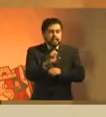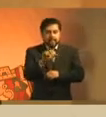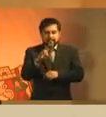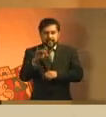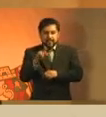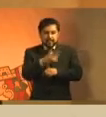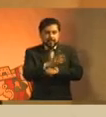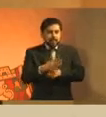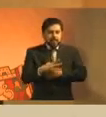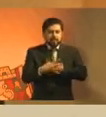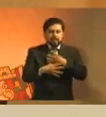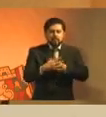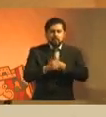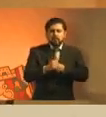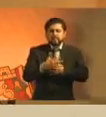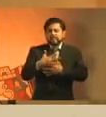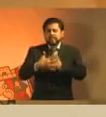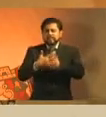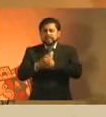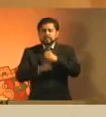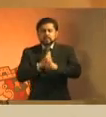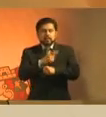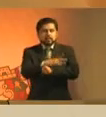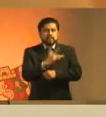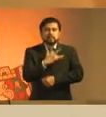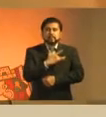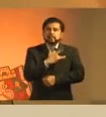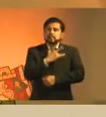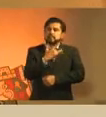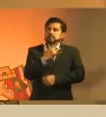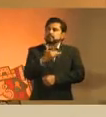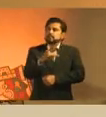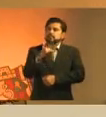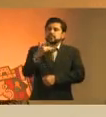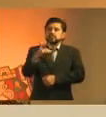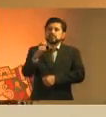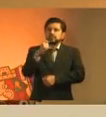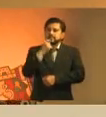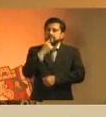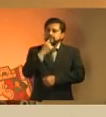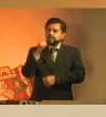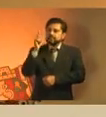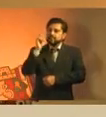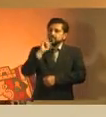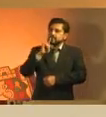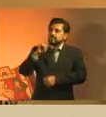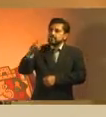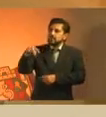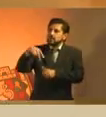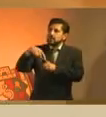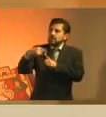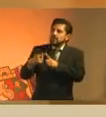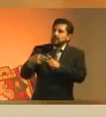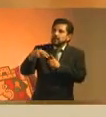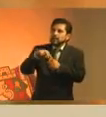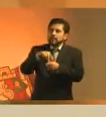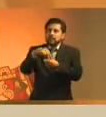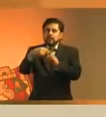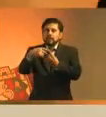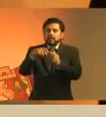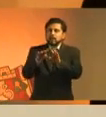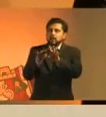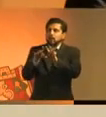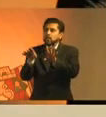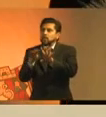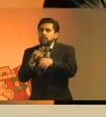a sus 14 a sus 15 años se enamora perdidamente de esa niña contorsionista va al circo todas las veces que puede y